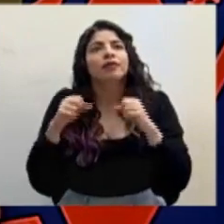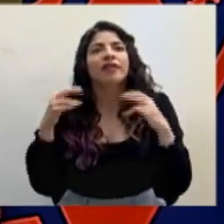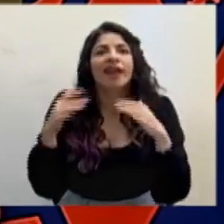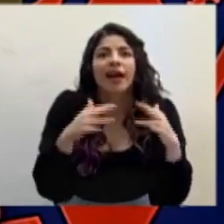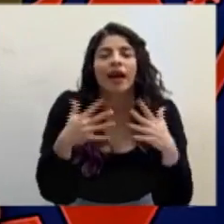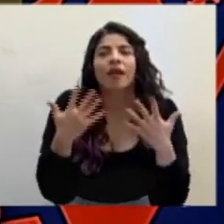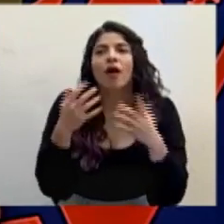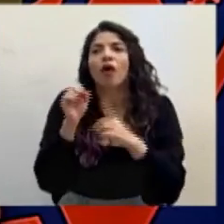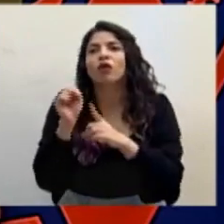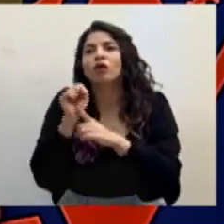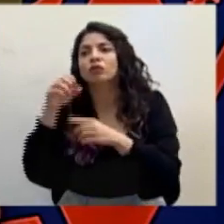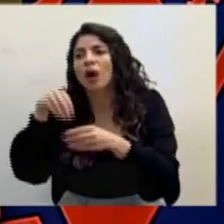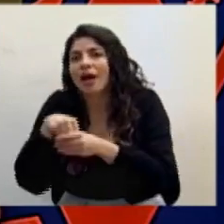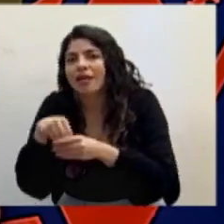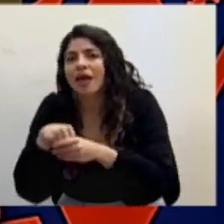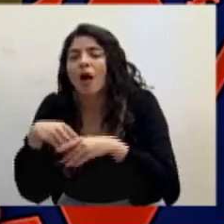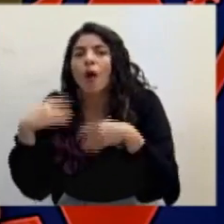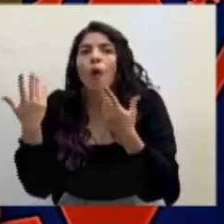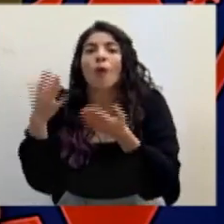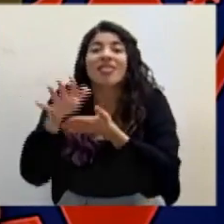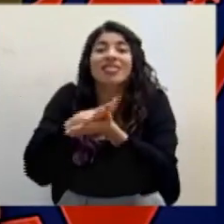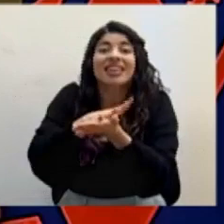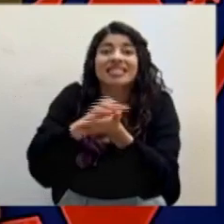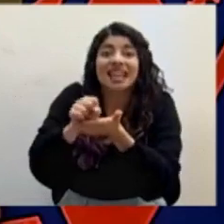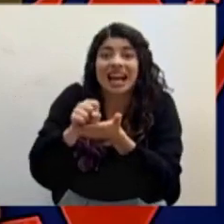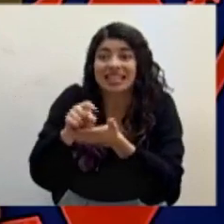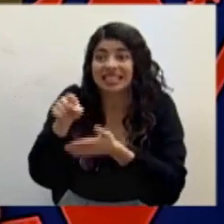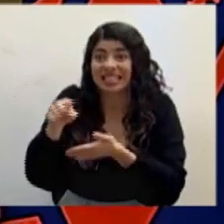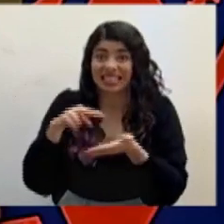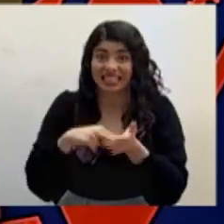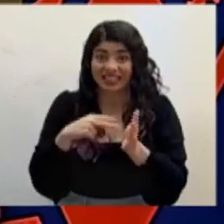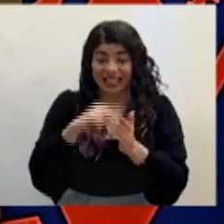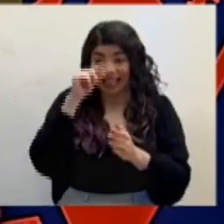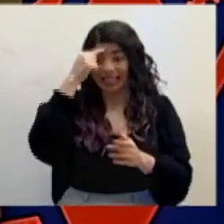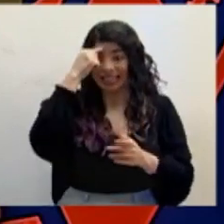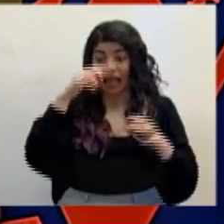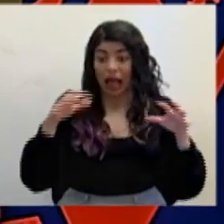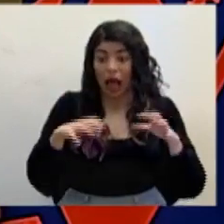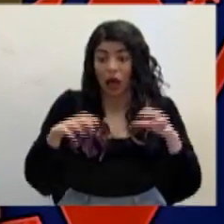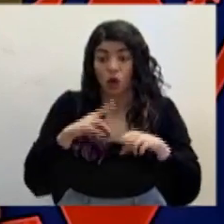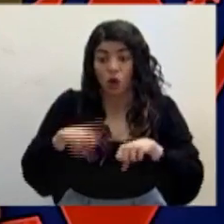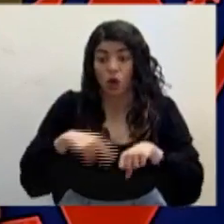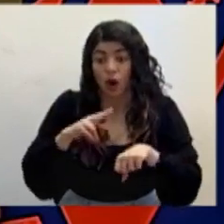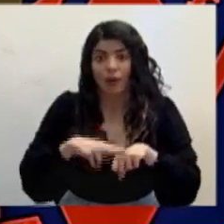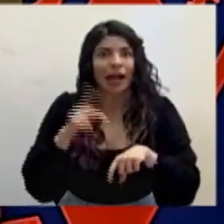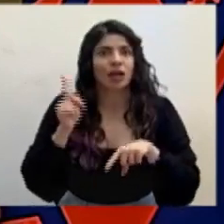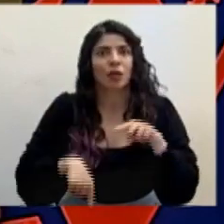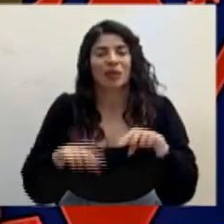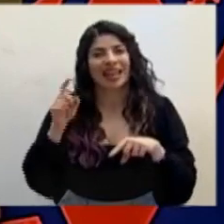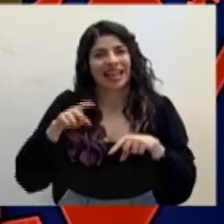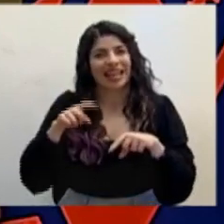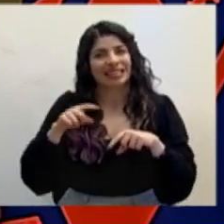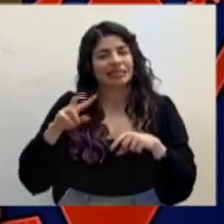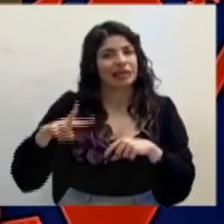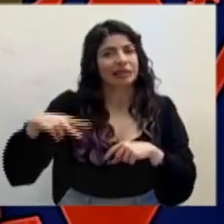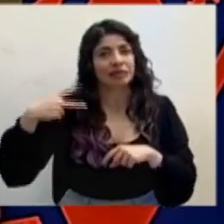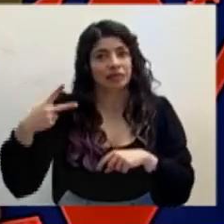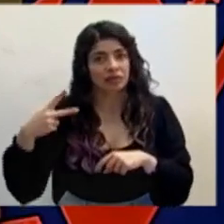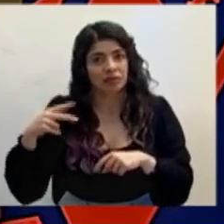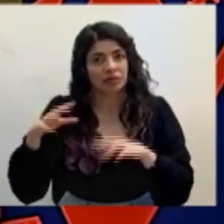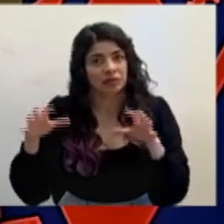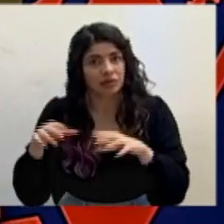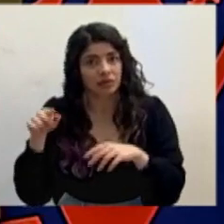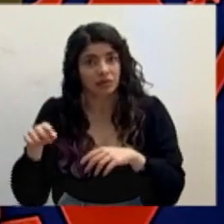conmoción interna o de un desastre que supera la capacidad del Estado para actuar normalmente. El Estado actúa